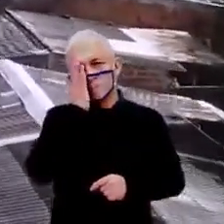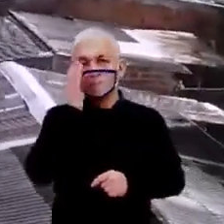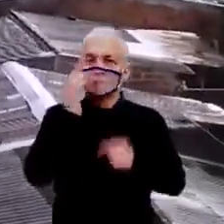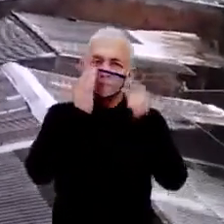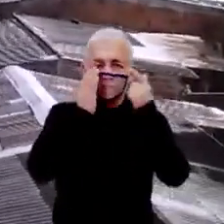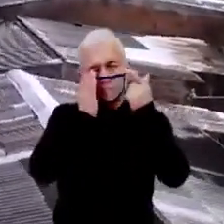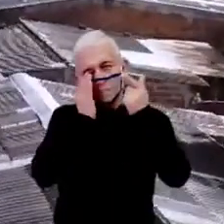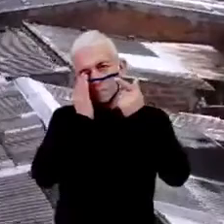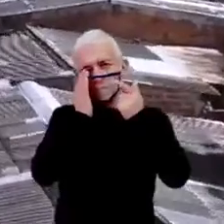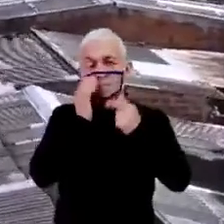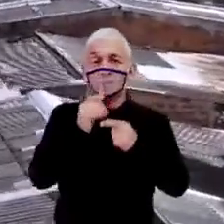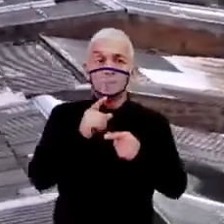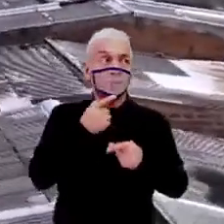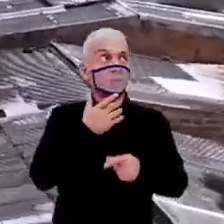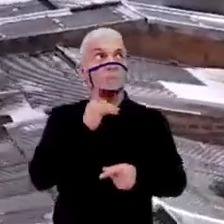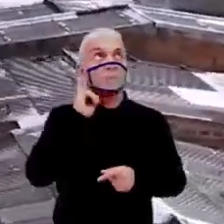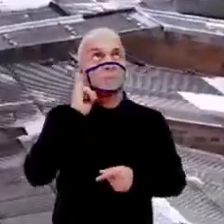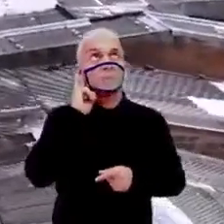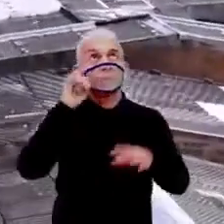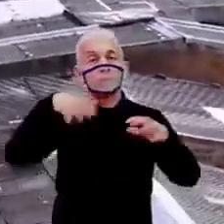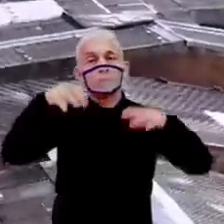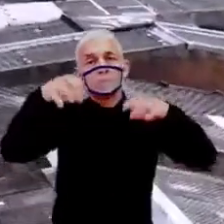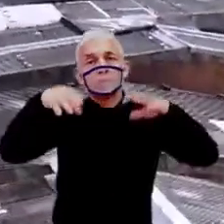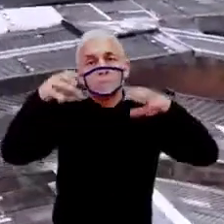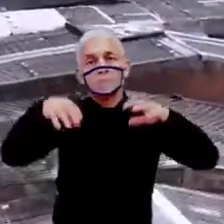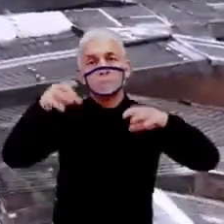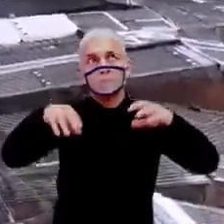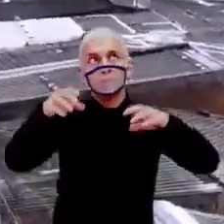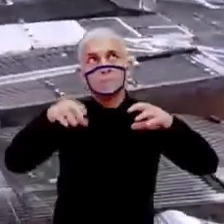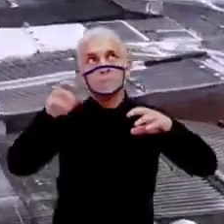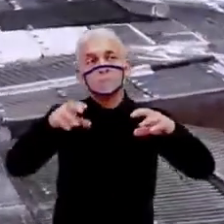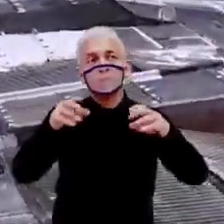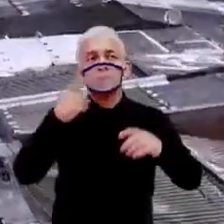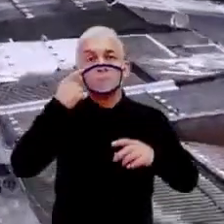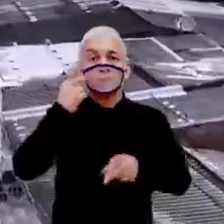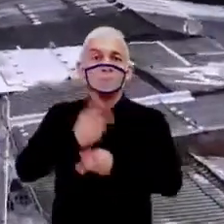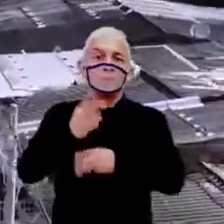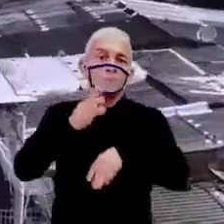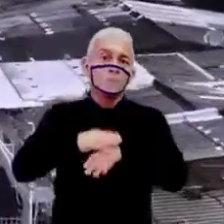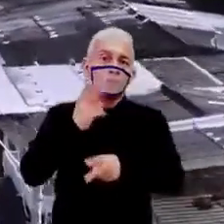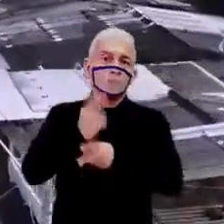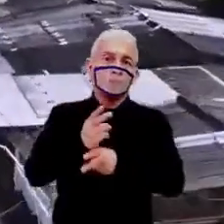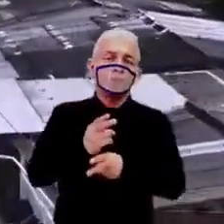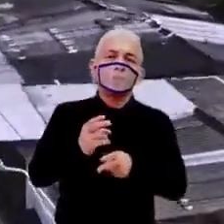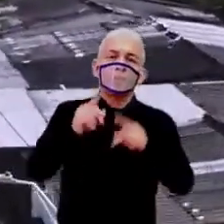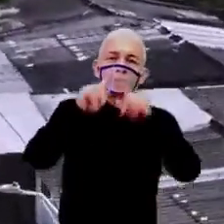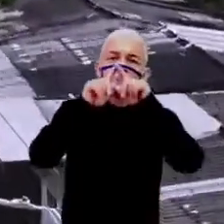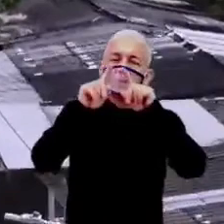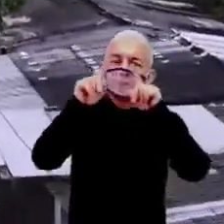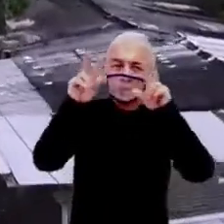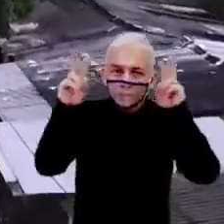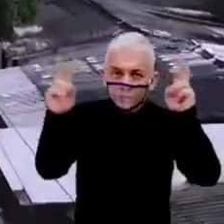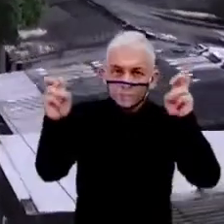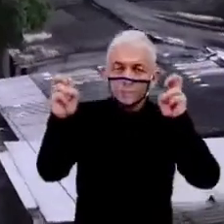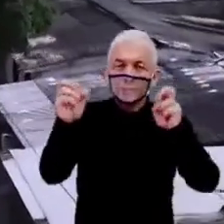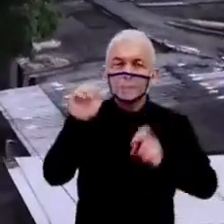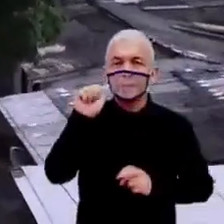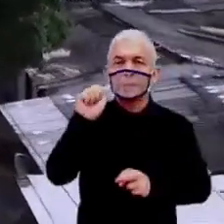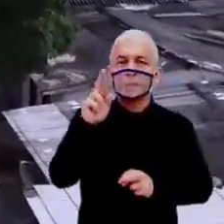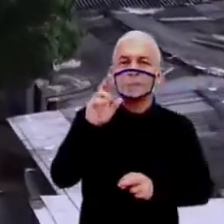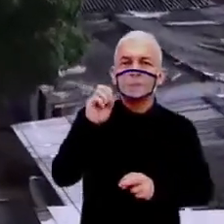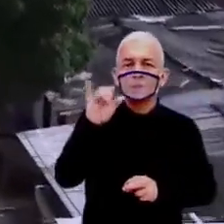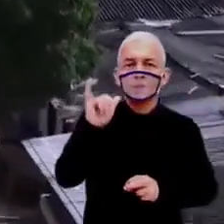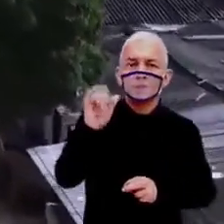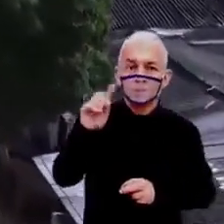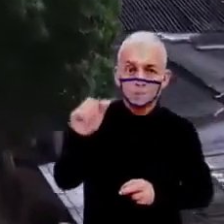abierto porque empieza a oír y a escuchar el caer de la lluvia. Este es el plan maestro de nuestros arroyos.